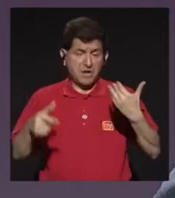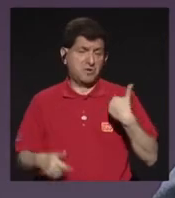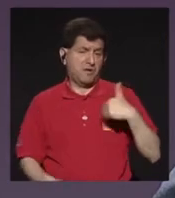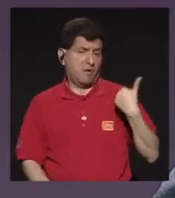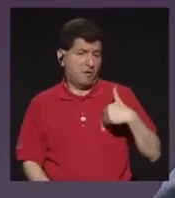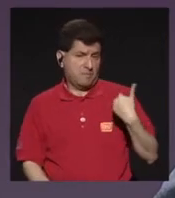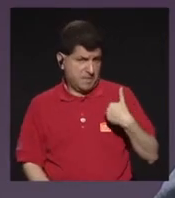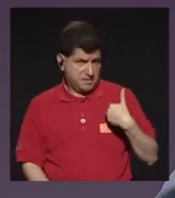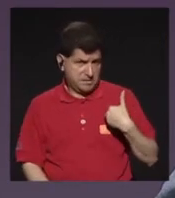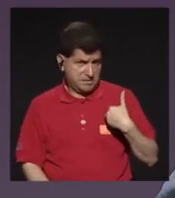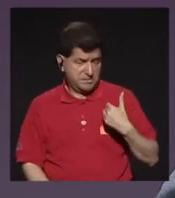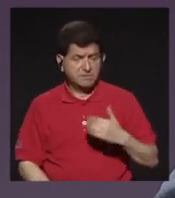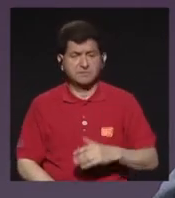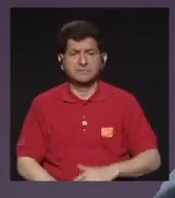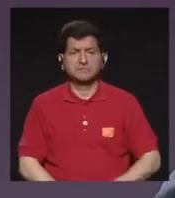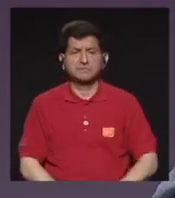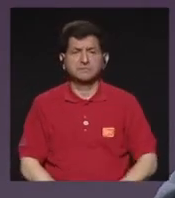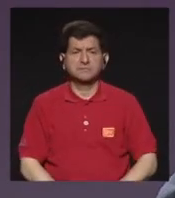hombres,